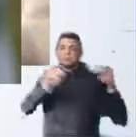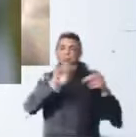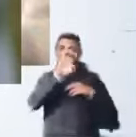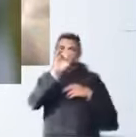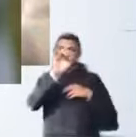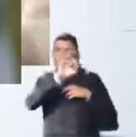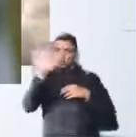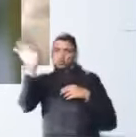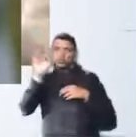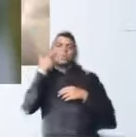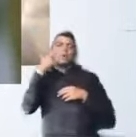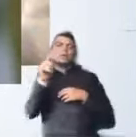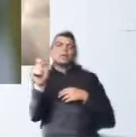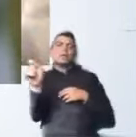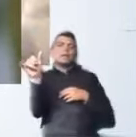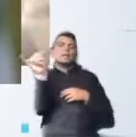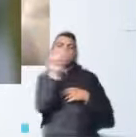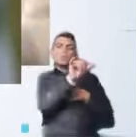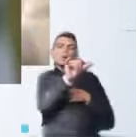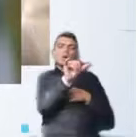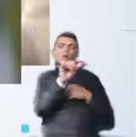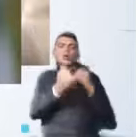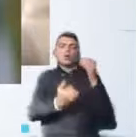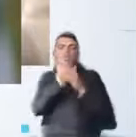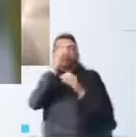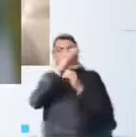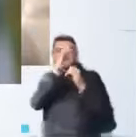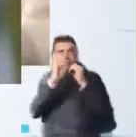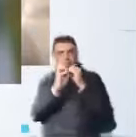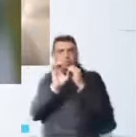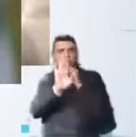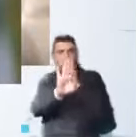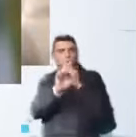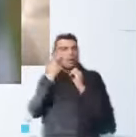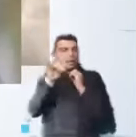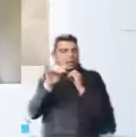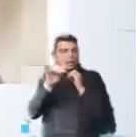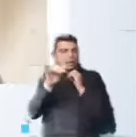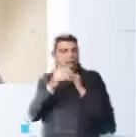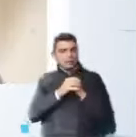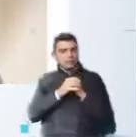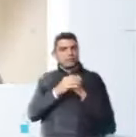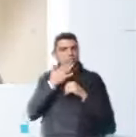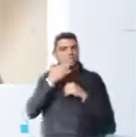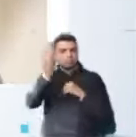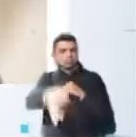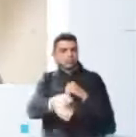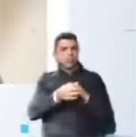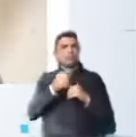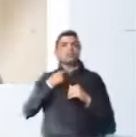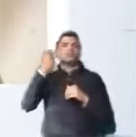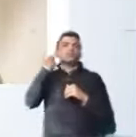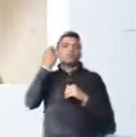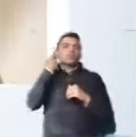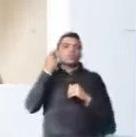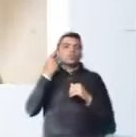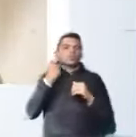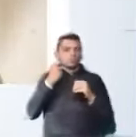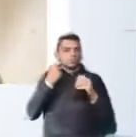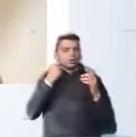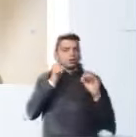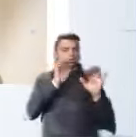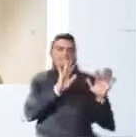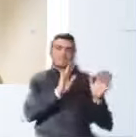al del nuevo coronavirus o COVID-19. Pero definitivamente hace poco lo absolvieron. No fue el origen